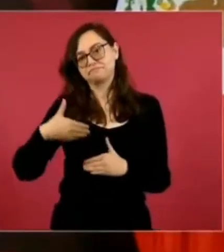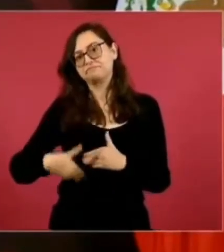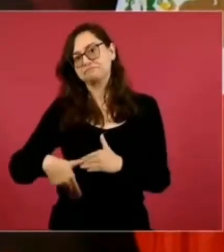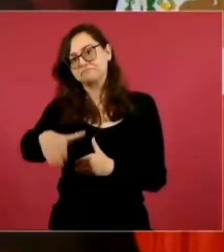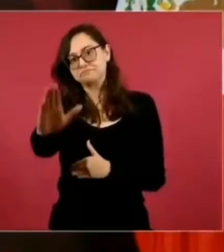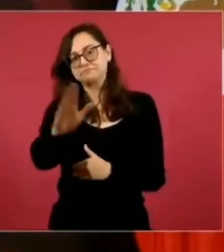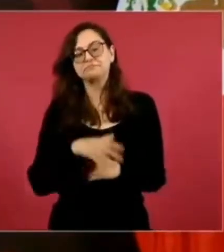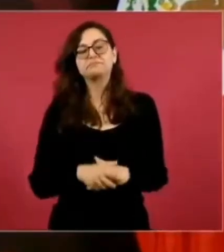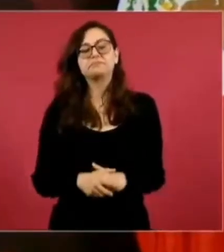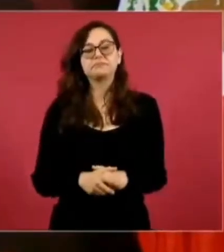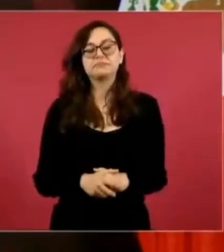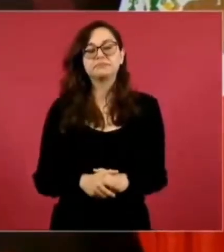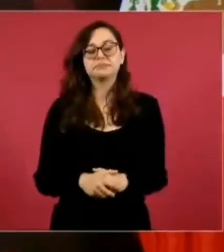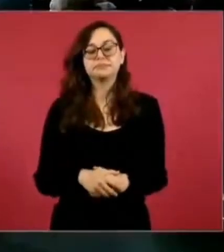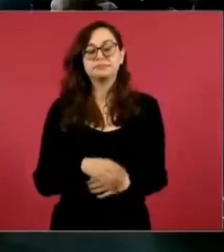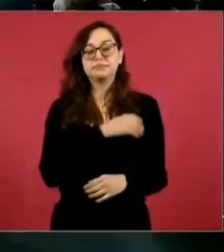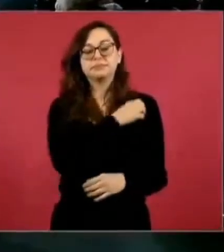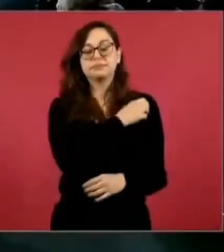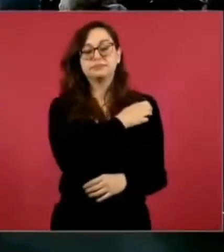Es